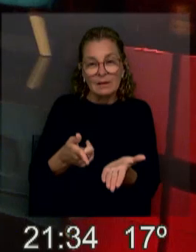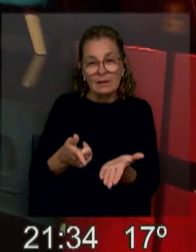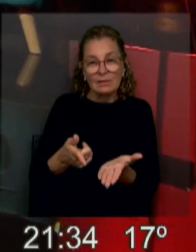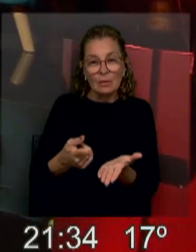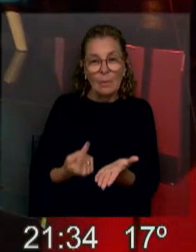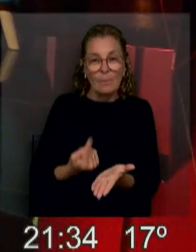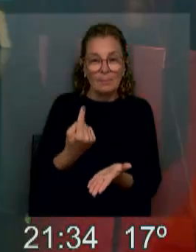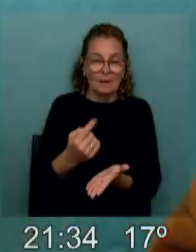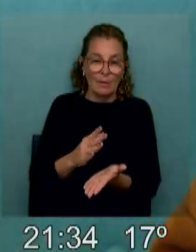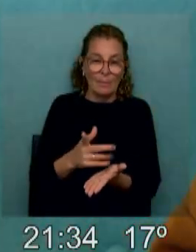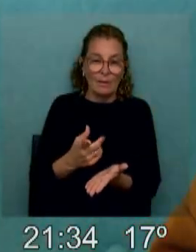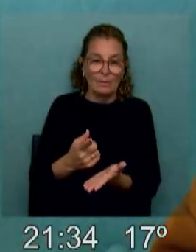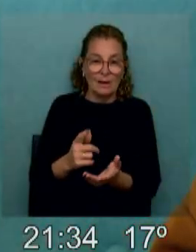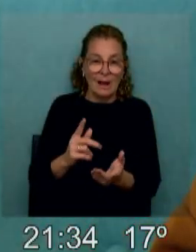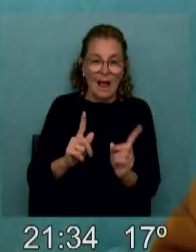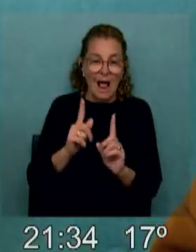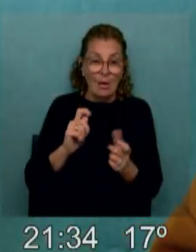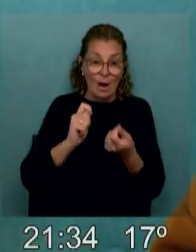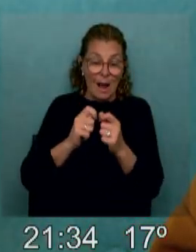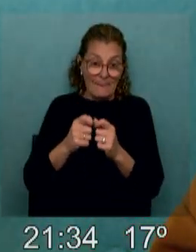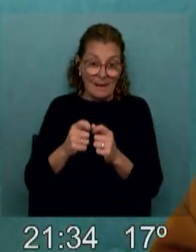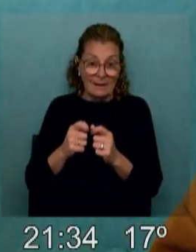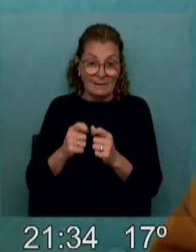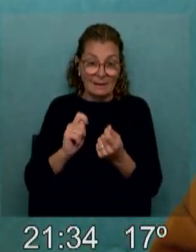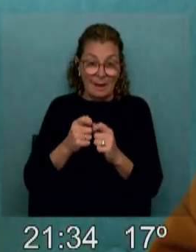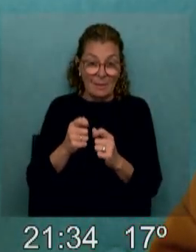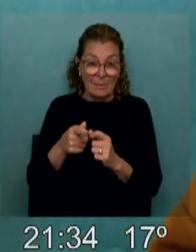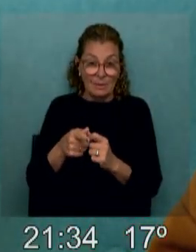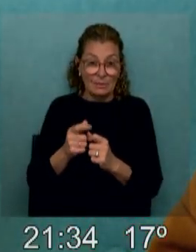prima, pero si hay algo que cambiar, cambiémoslo. O sea, creo que en eso...